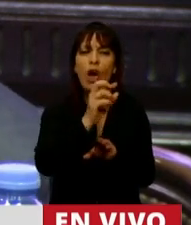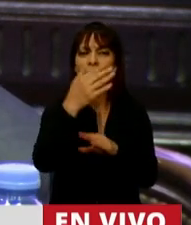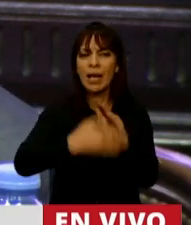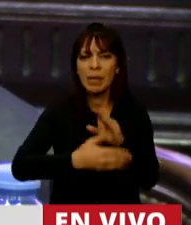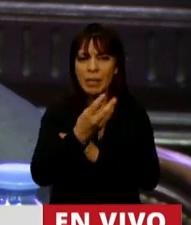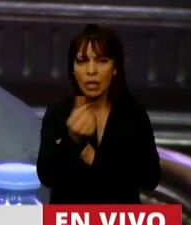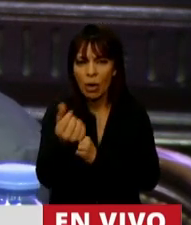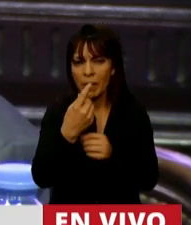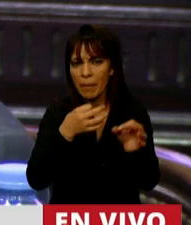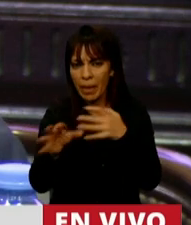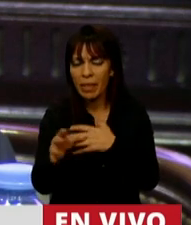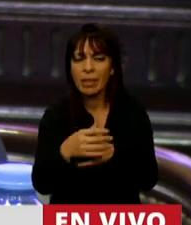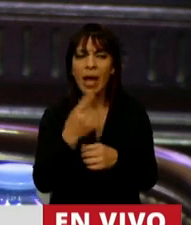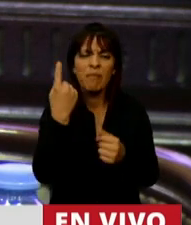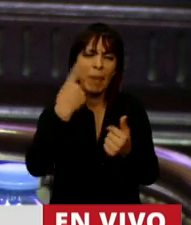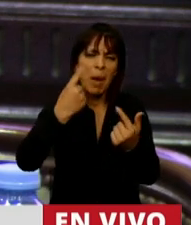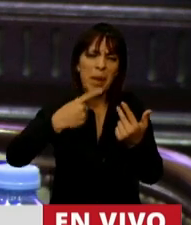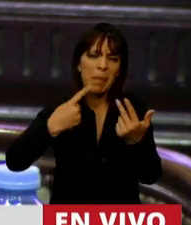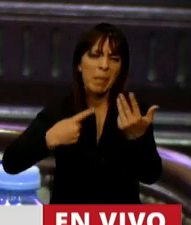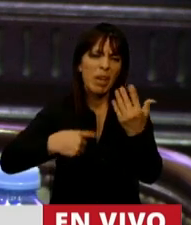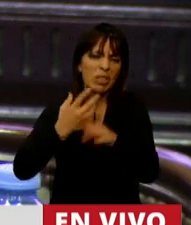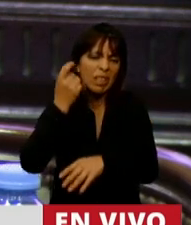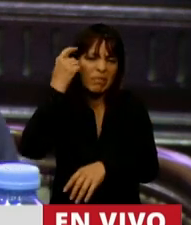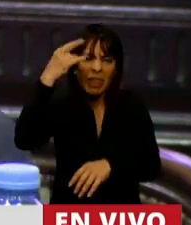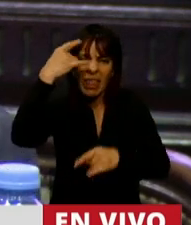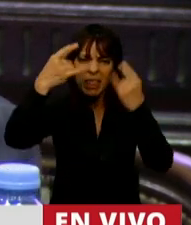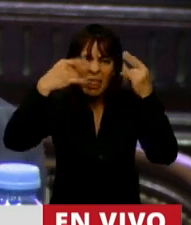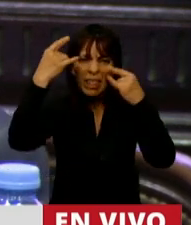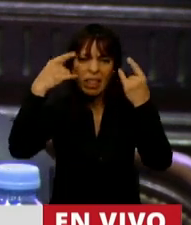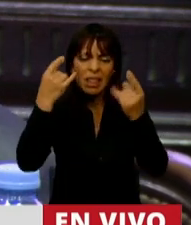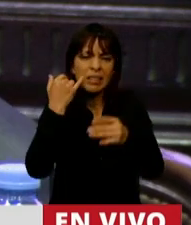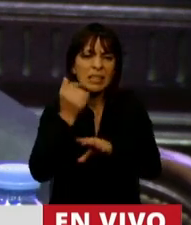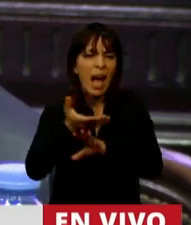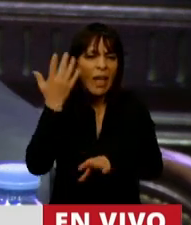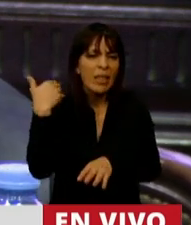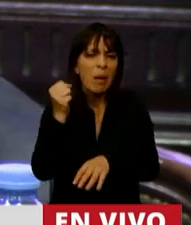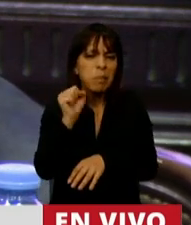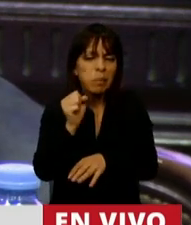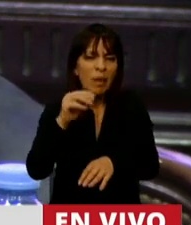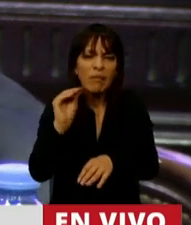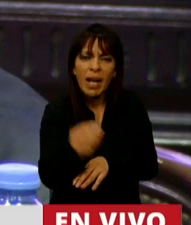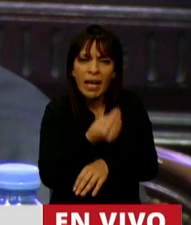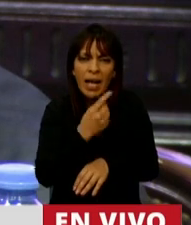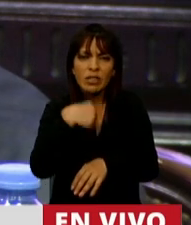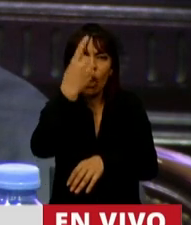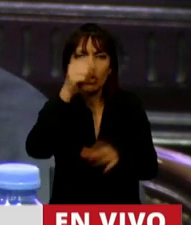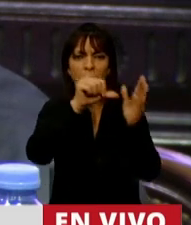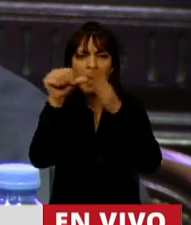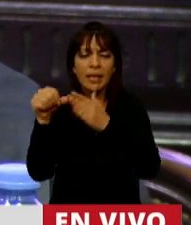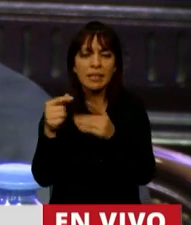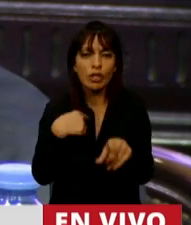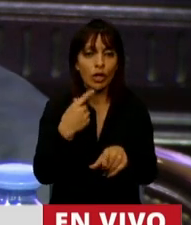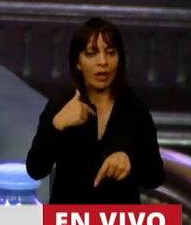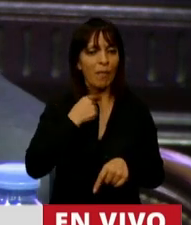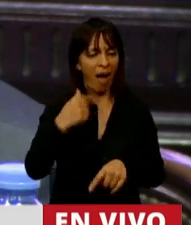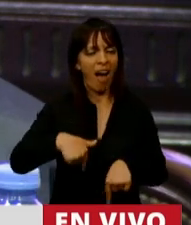largo etcétera de ocurrencias económicas argentinas cuyos antecedentes ya han fracasado en distintas partes del mundo y pretendemos que acá, con